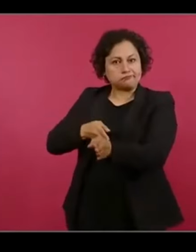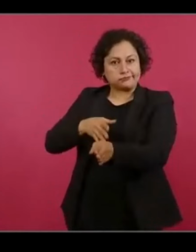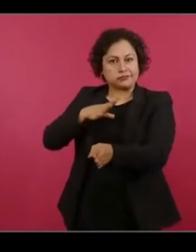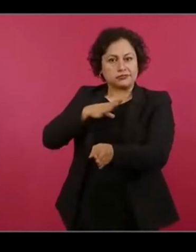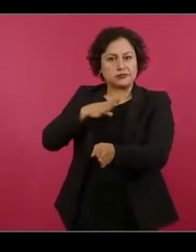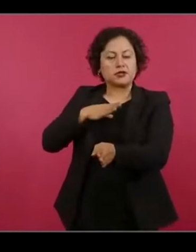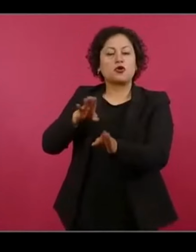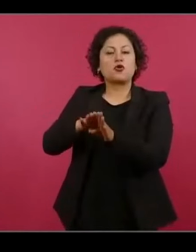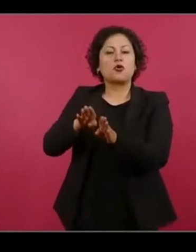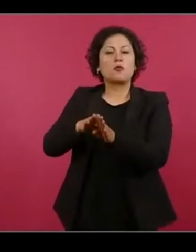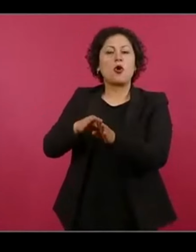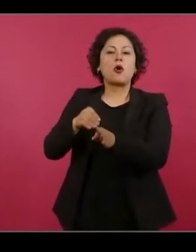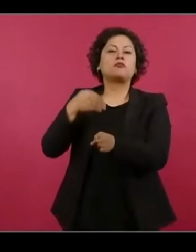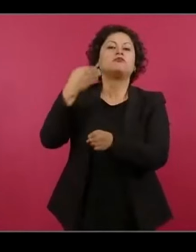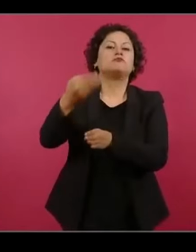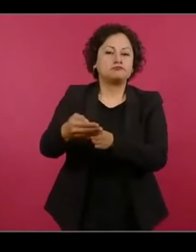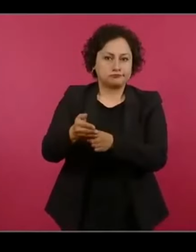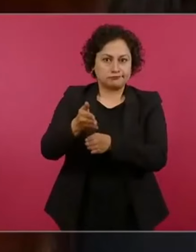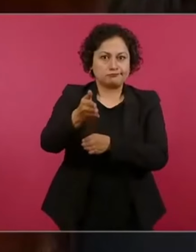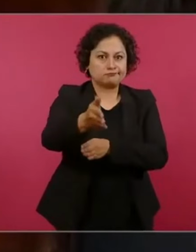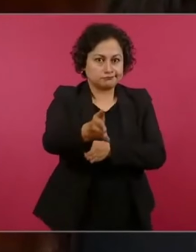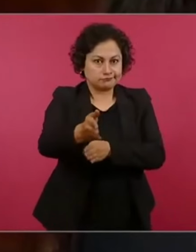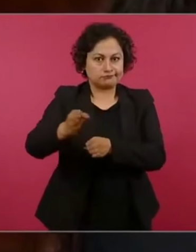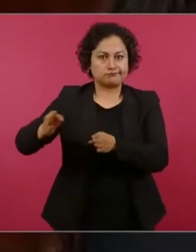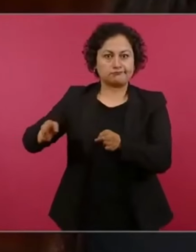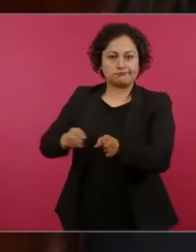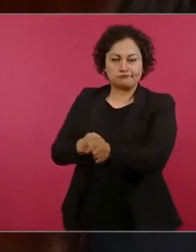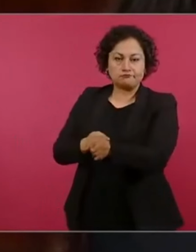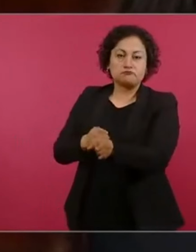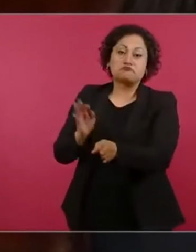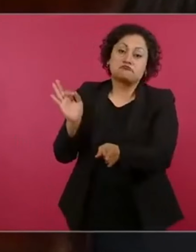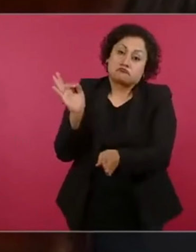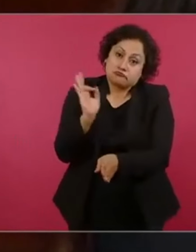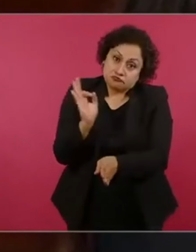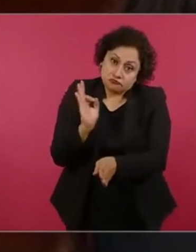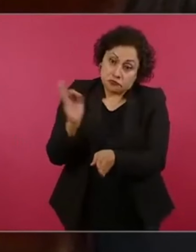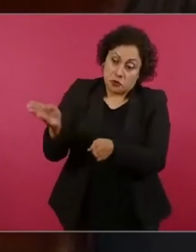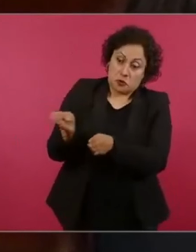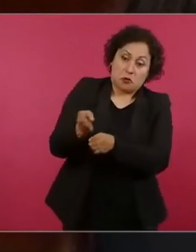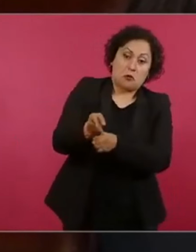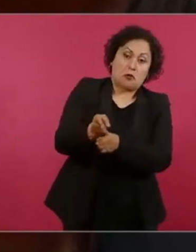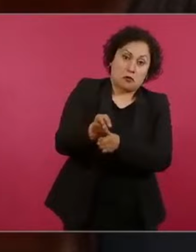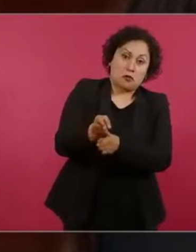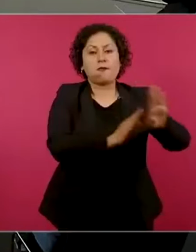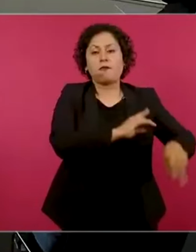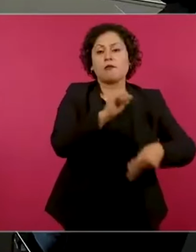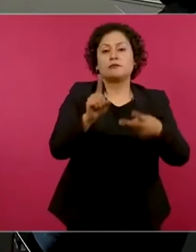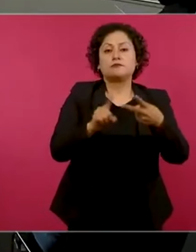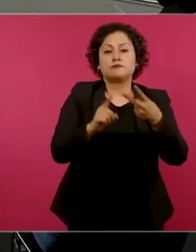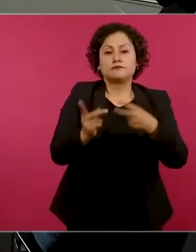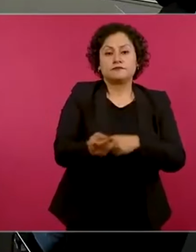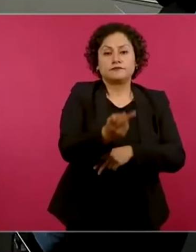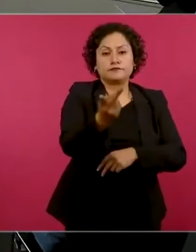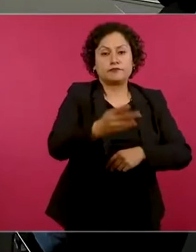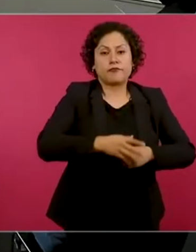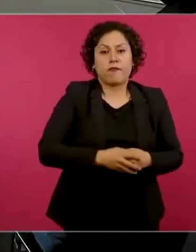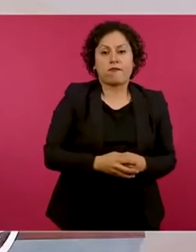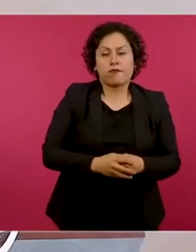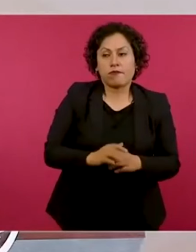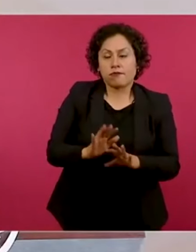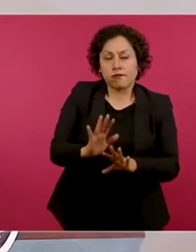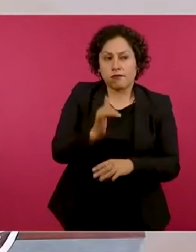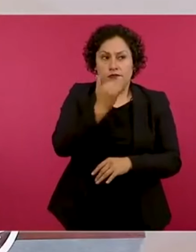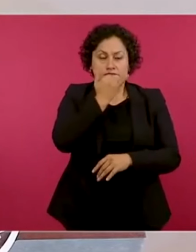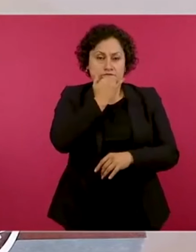avanzada. Esa es la razón por la cual puede darse que usted vea el micrófono ahí. Yo no le tengo confianza a